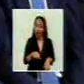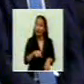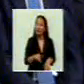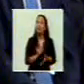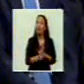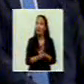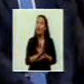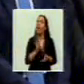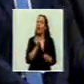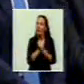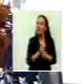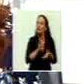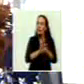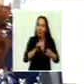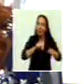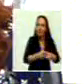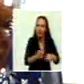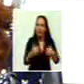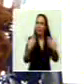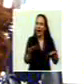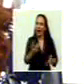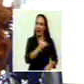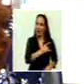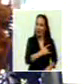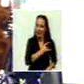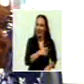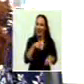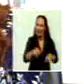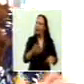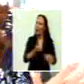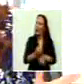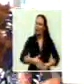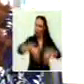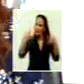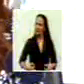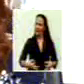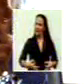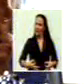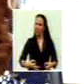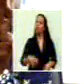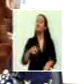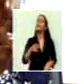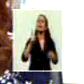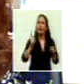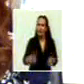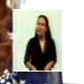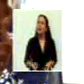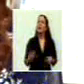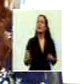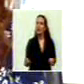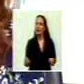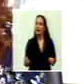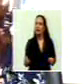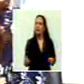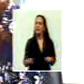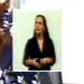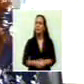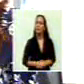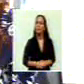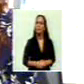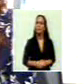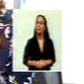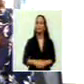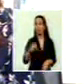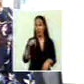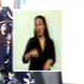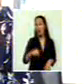universitaria, esto es educación en serio. Y también tiene que ver, tiene que ver con lo